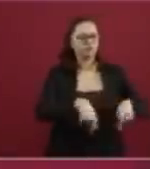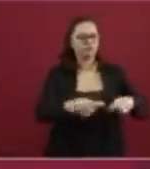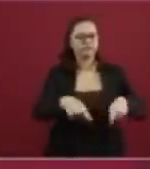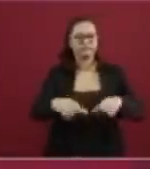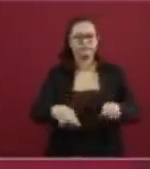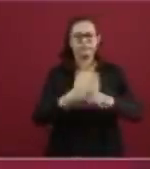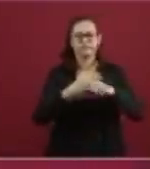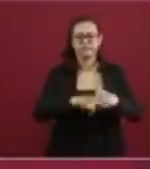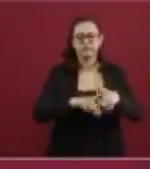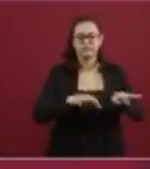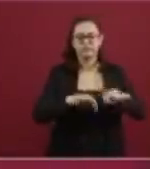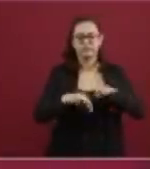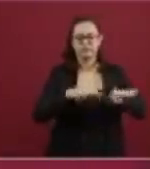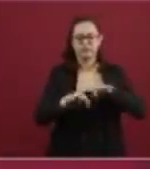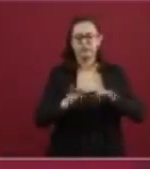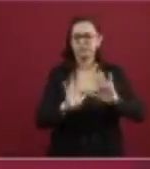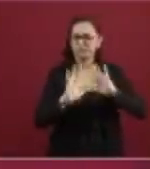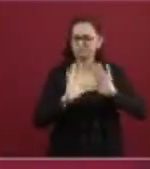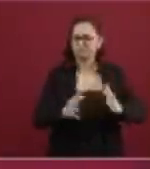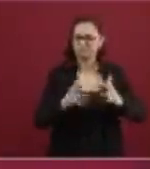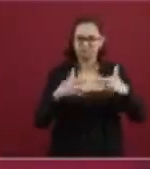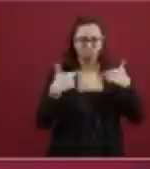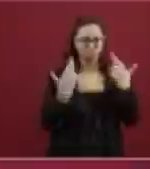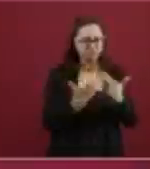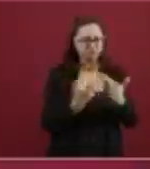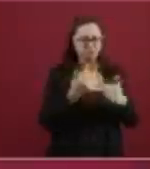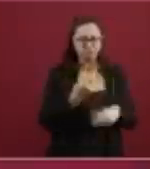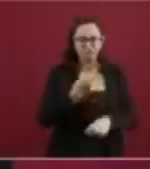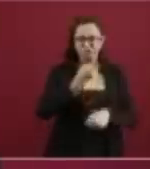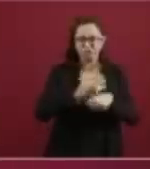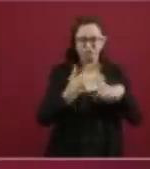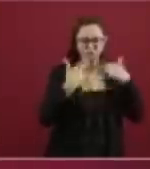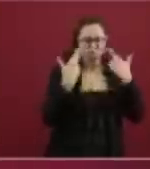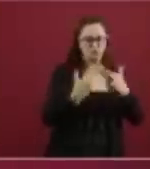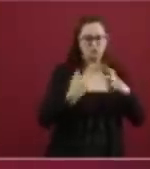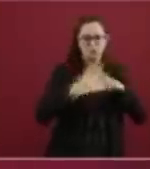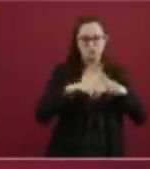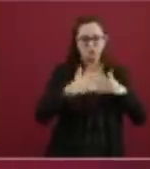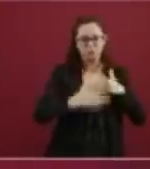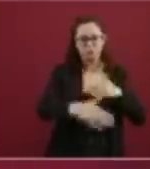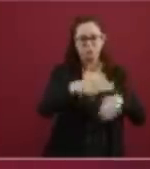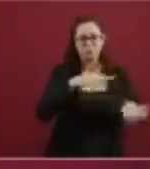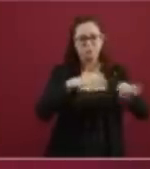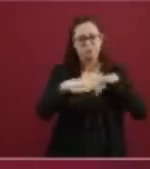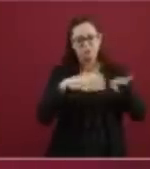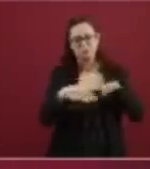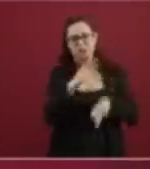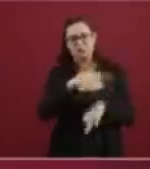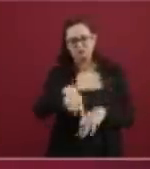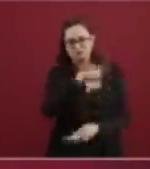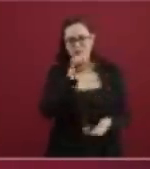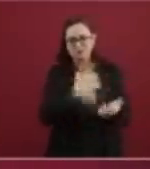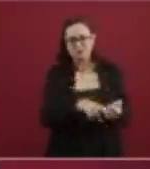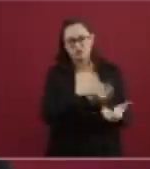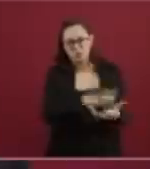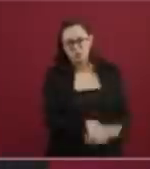ya se reunieron, ya están trabajando, quiere decir que ya hay mayoría en